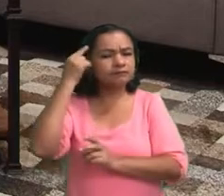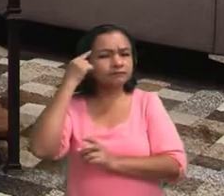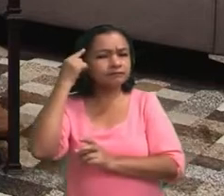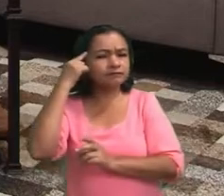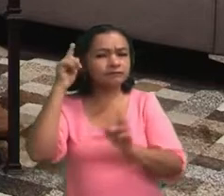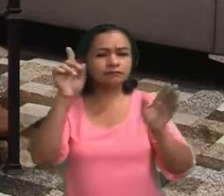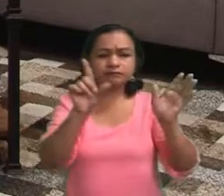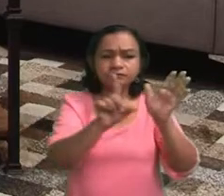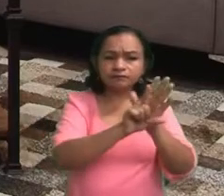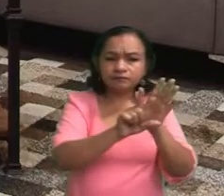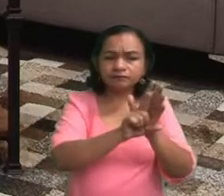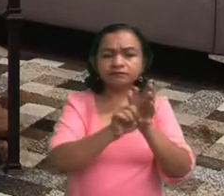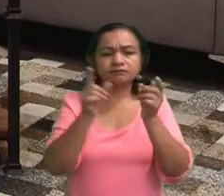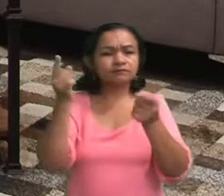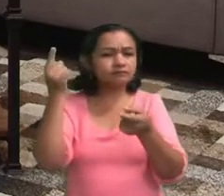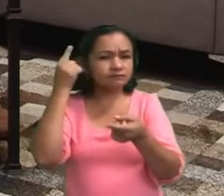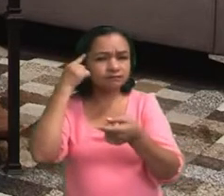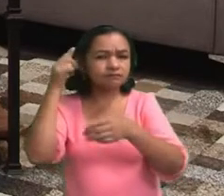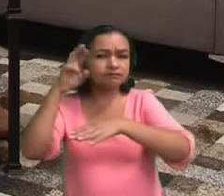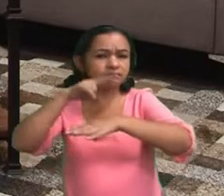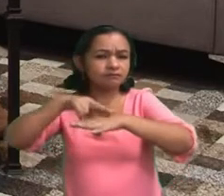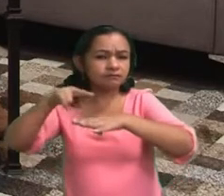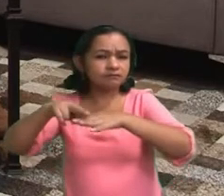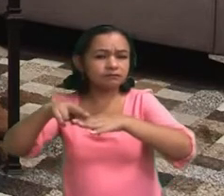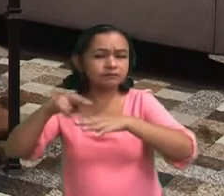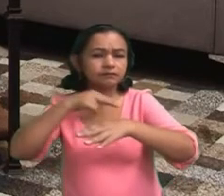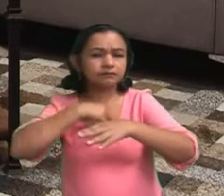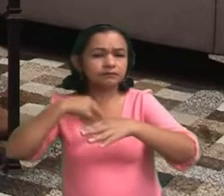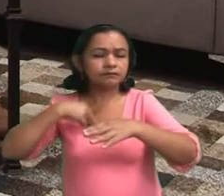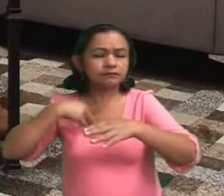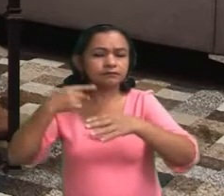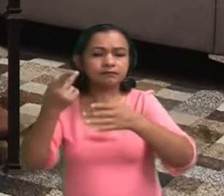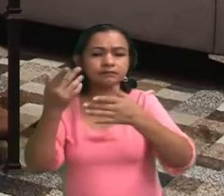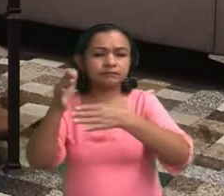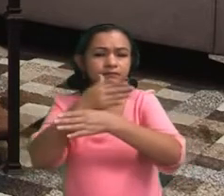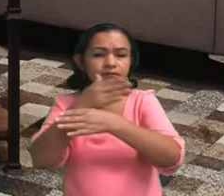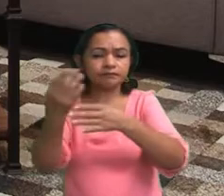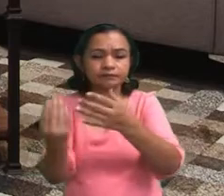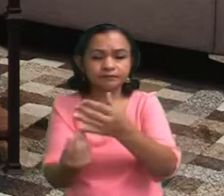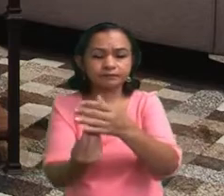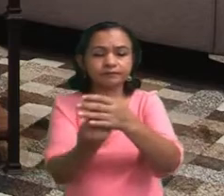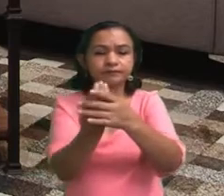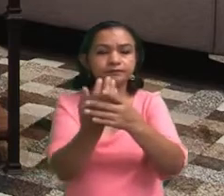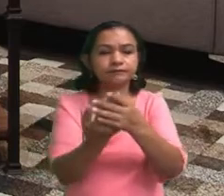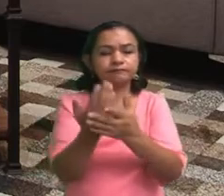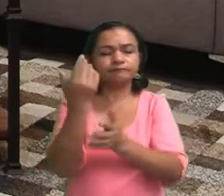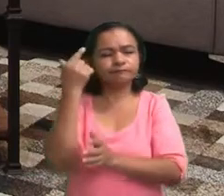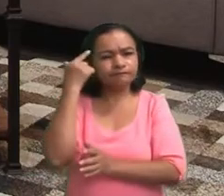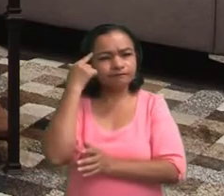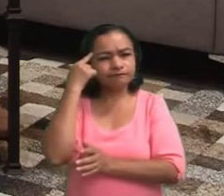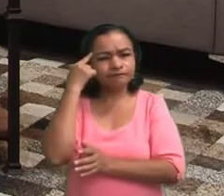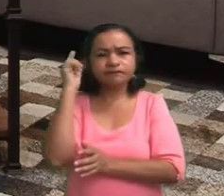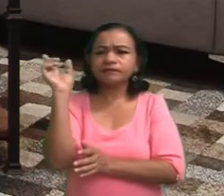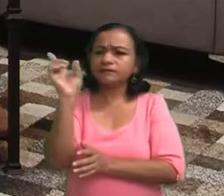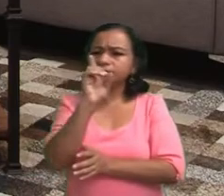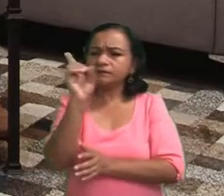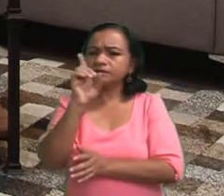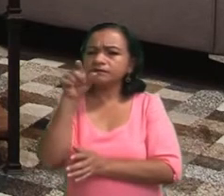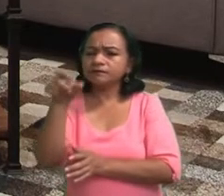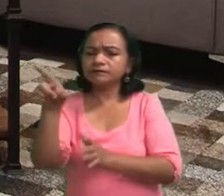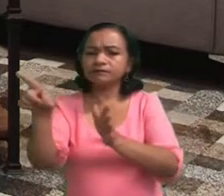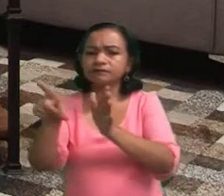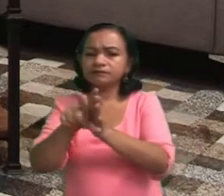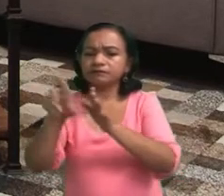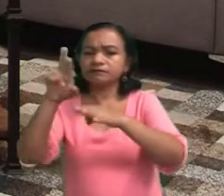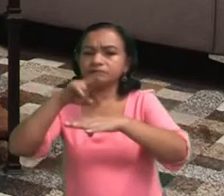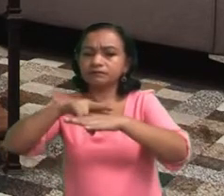norma existe, por ejemplo, para producir X o Y producto. Entonces vos, ¿dónde encontrás esa norma?